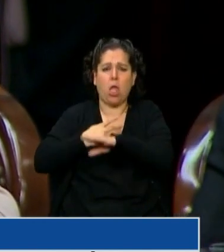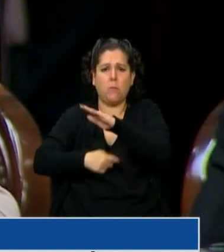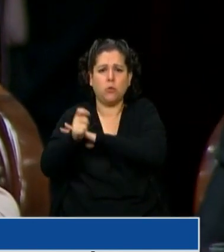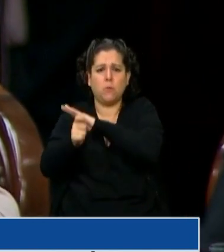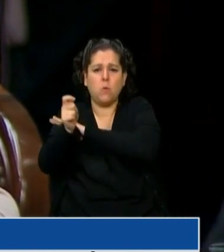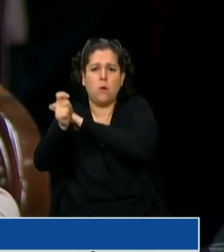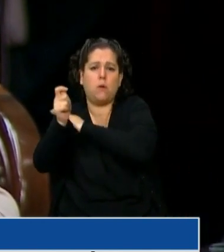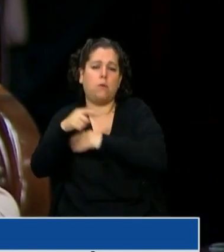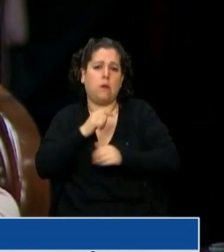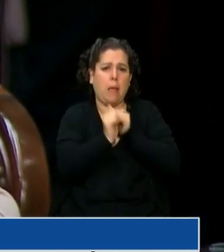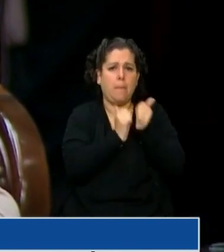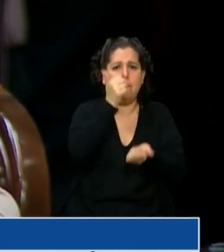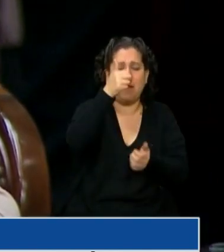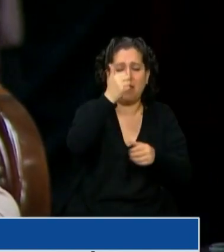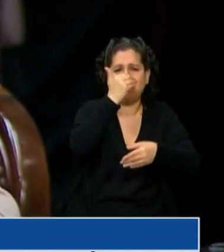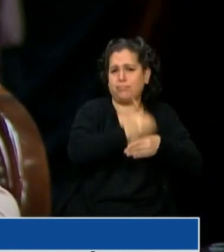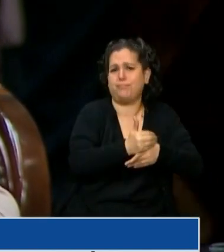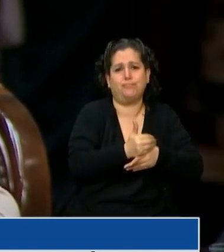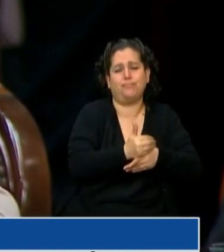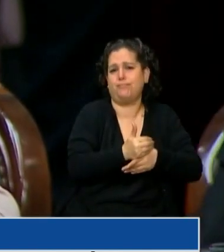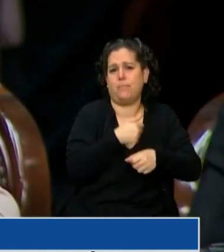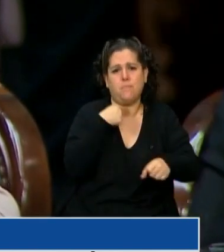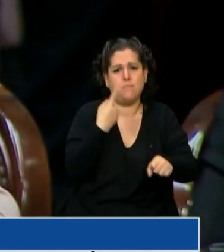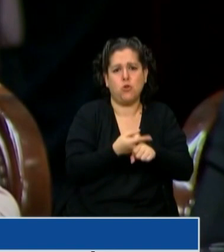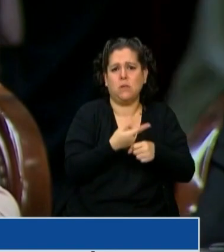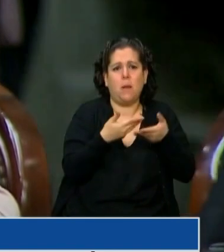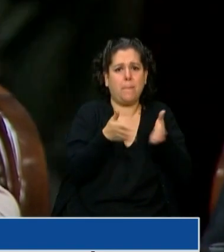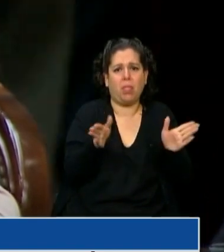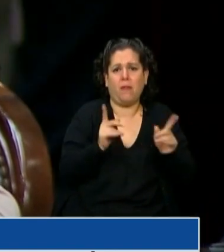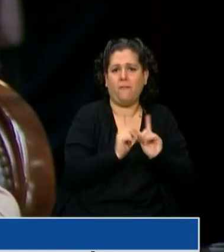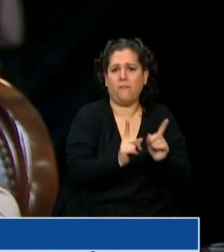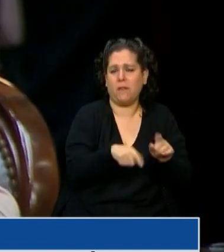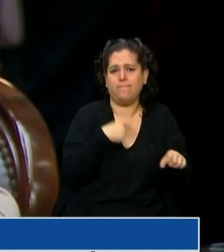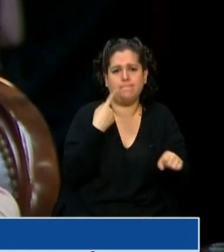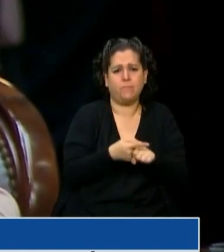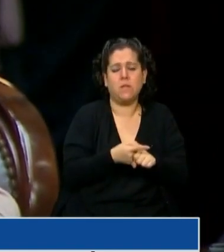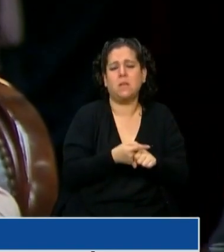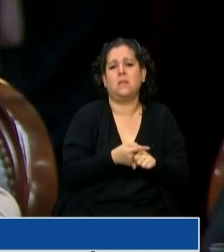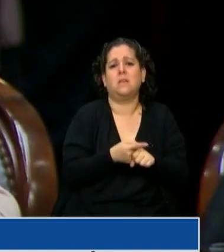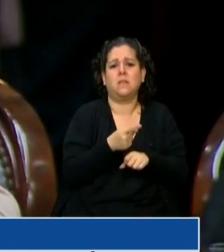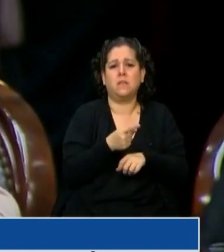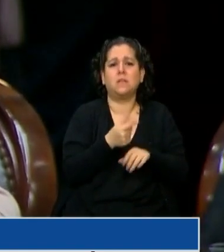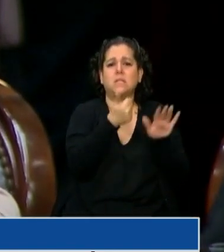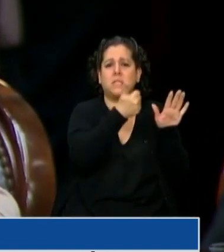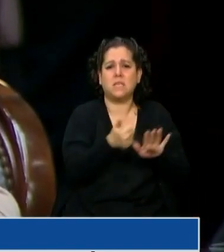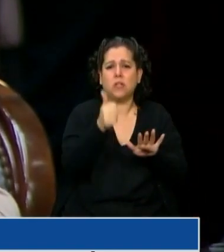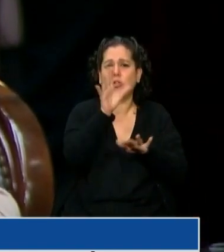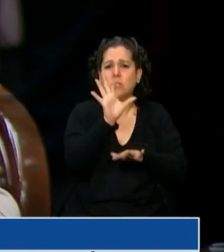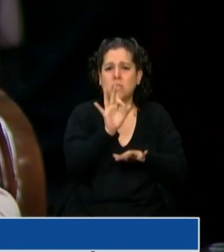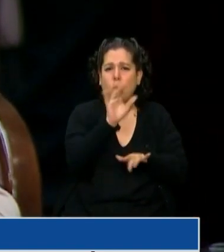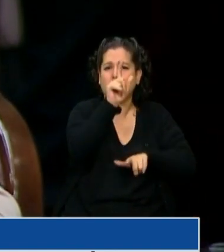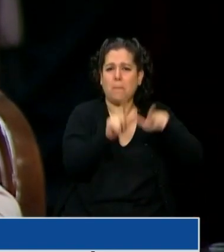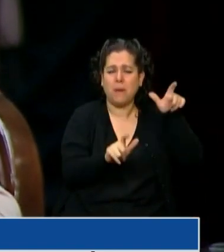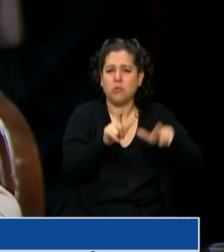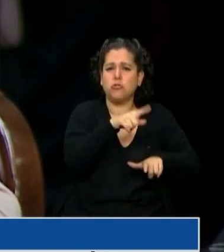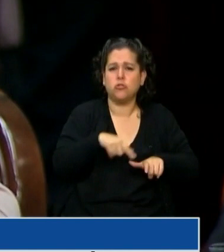hace imposible sostener las puertas abiertas, y 650 personas, 650